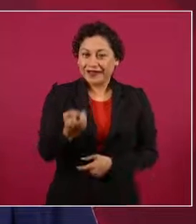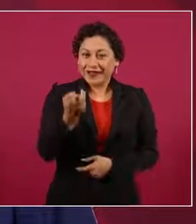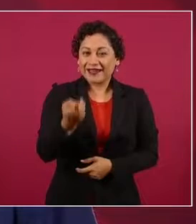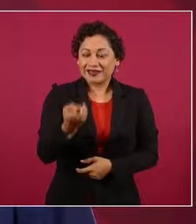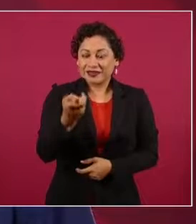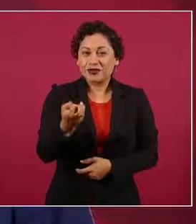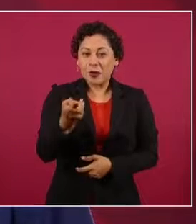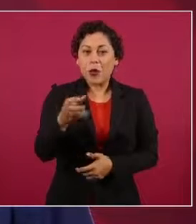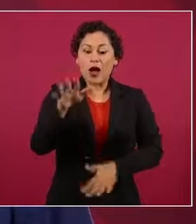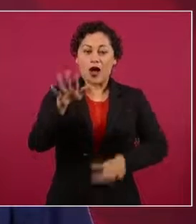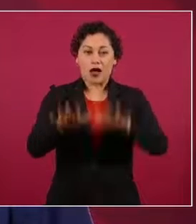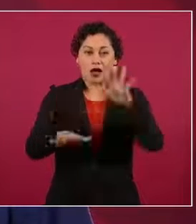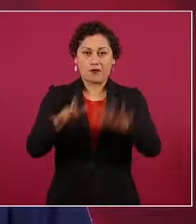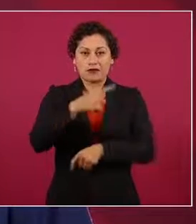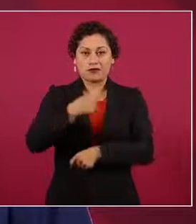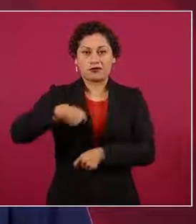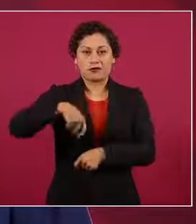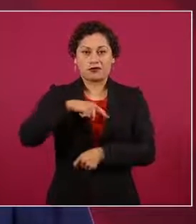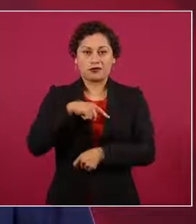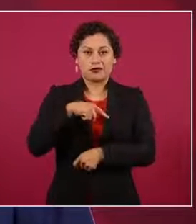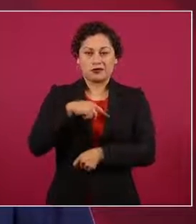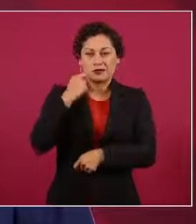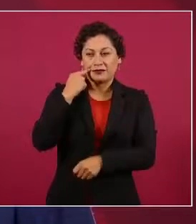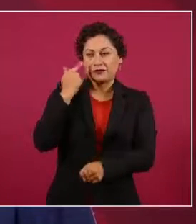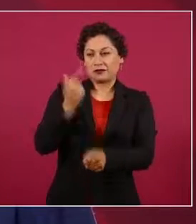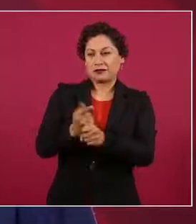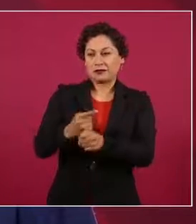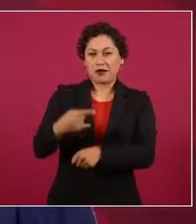sorprende, ¿no? La hipocresía.